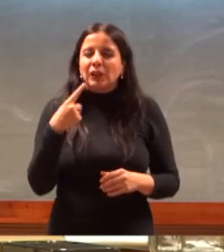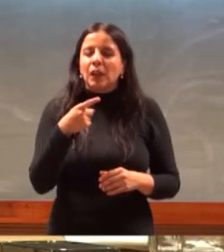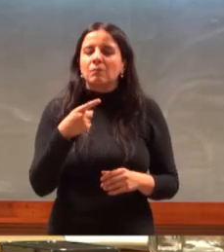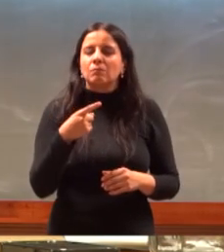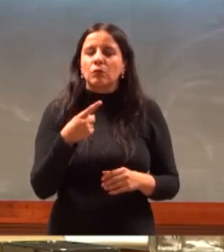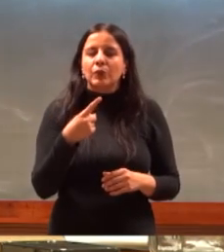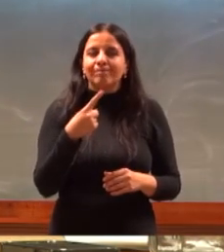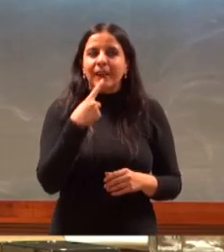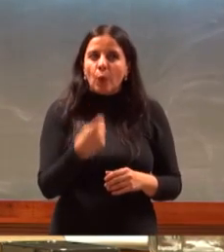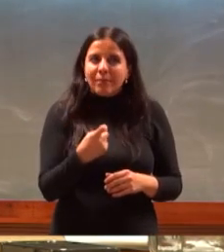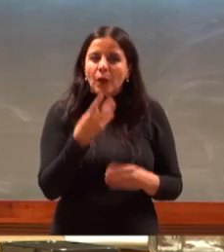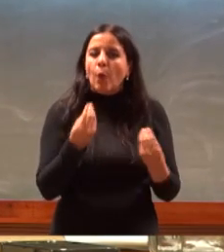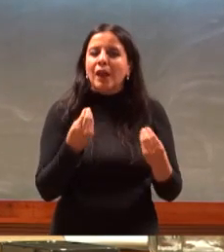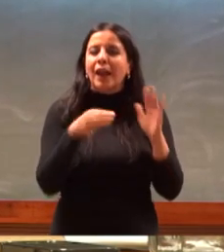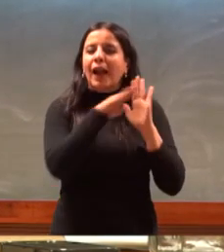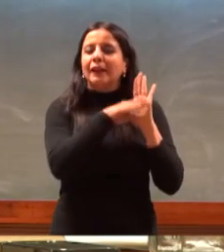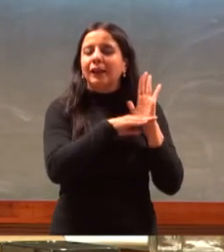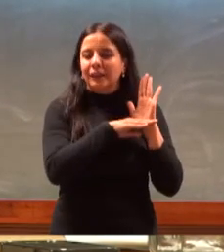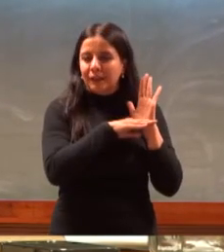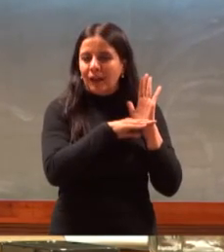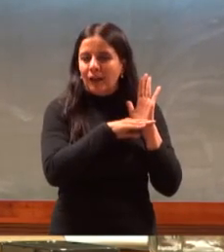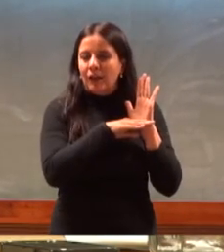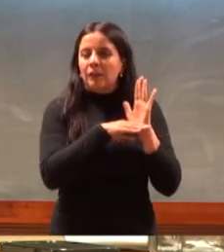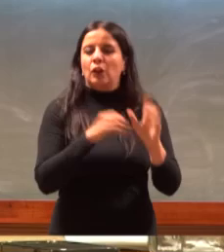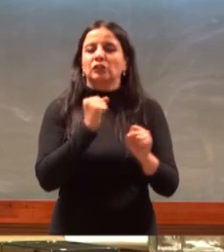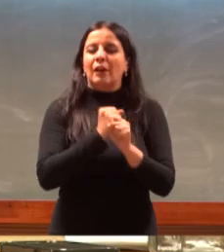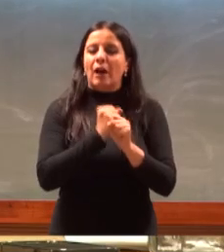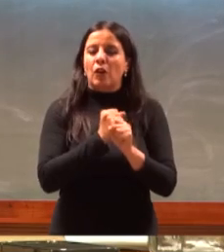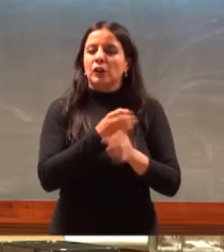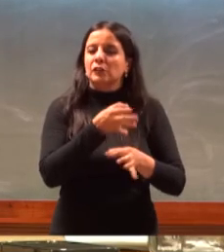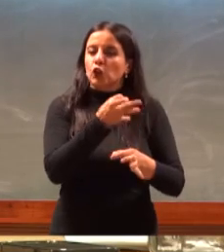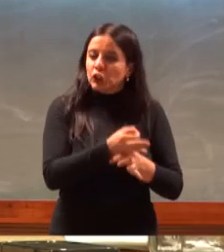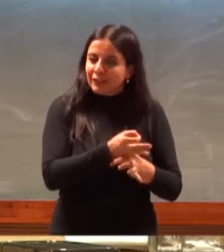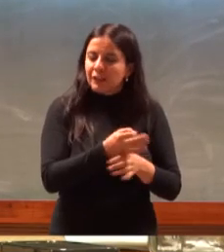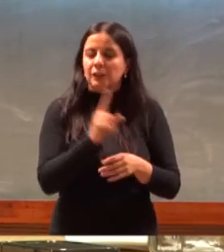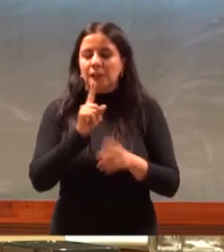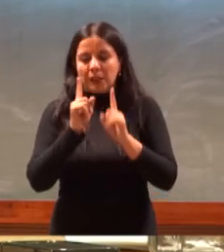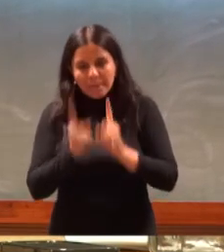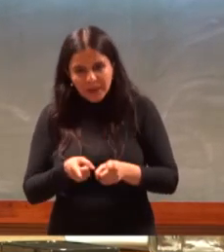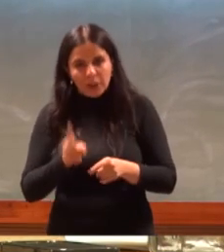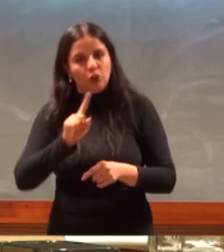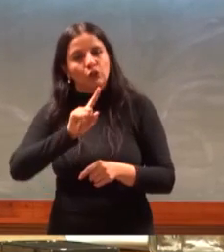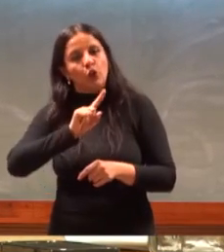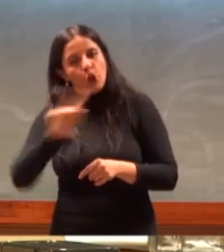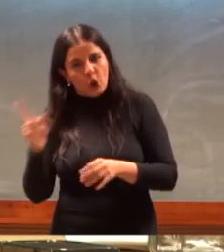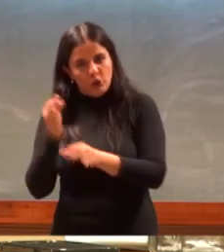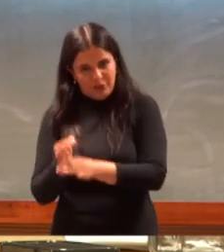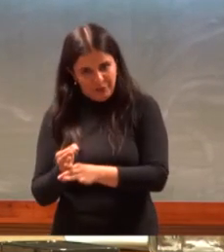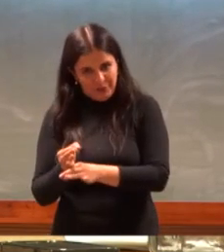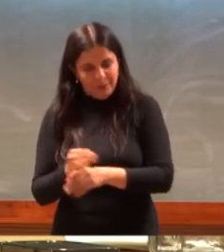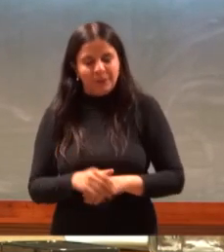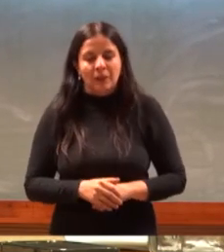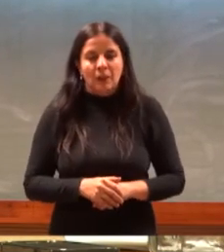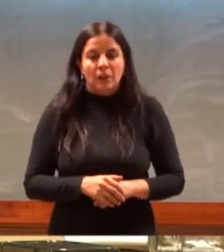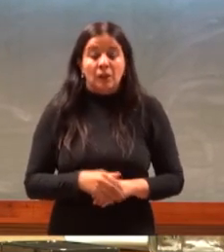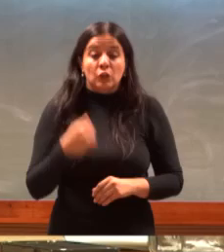del trabajo docente y de los trabajadores no docentes y en ese sentido Sí me parece que es importante justamente a partir de esas instancias